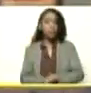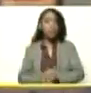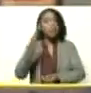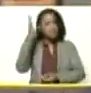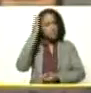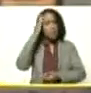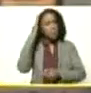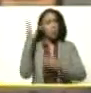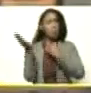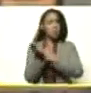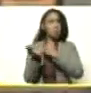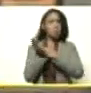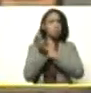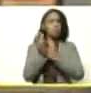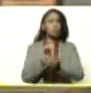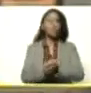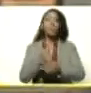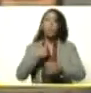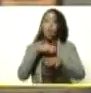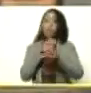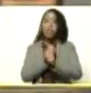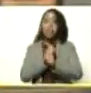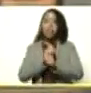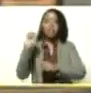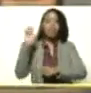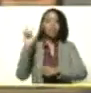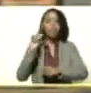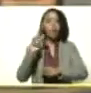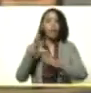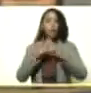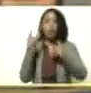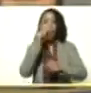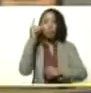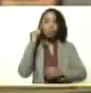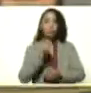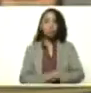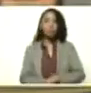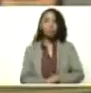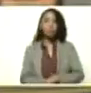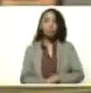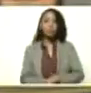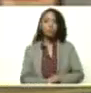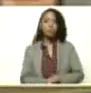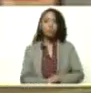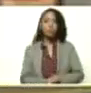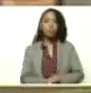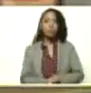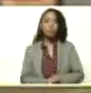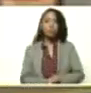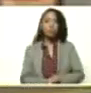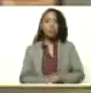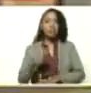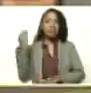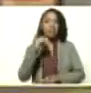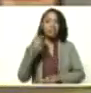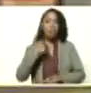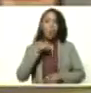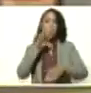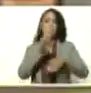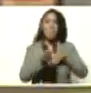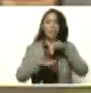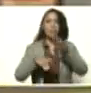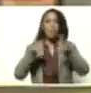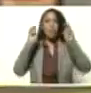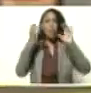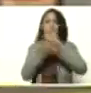cuidarnos verdad yo confío en venezuela confío en todos y todas cada vez que hemos tenido que dar un paso relación